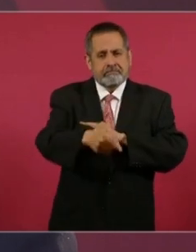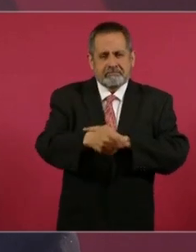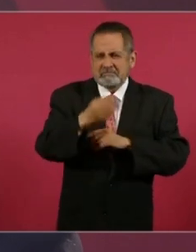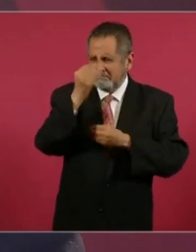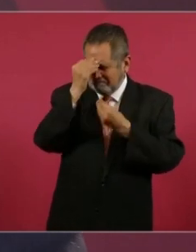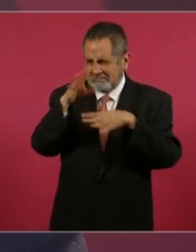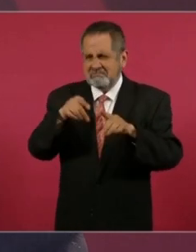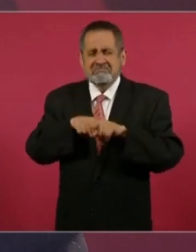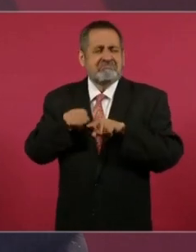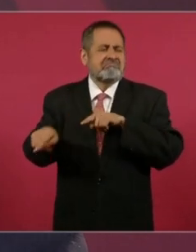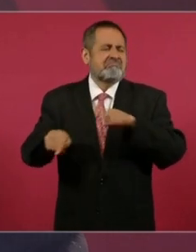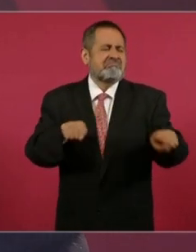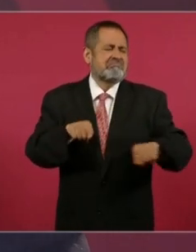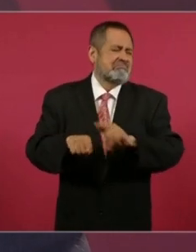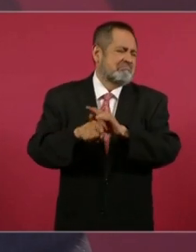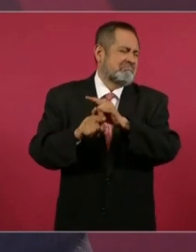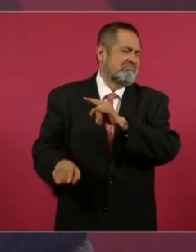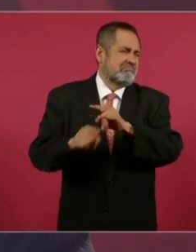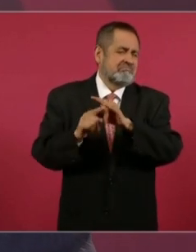indiscriminado.